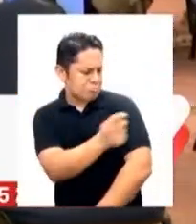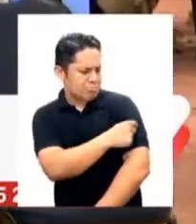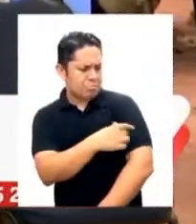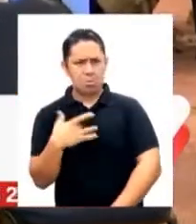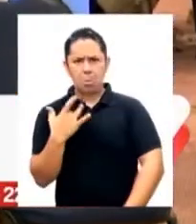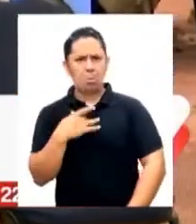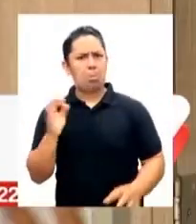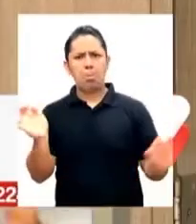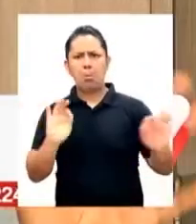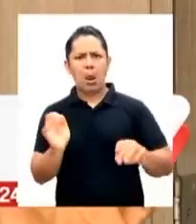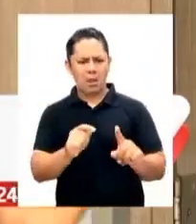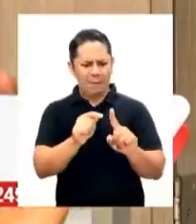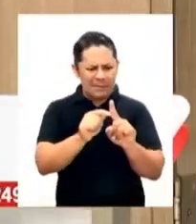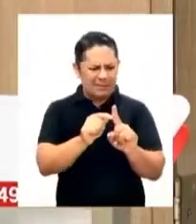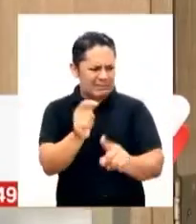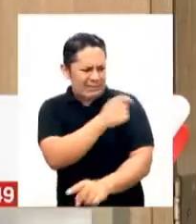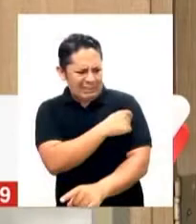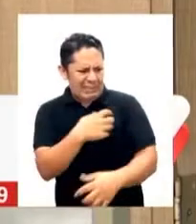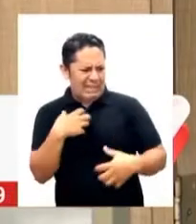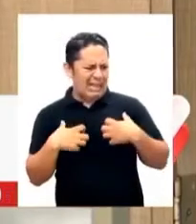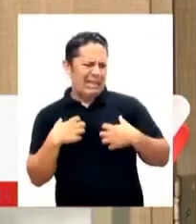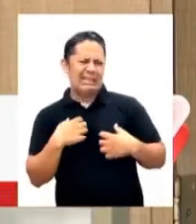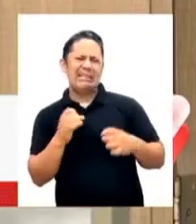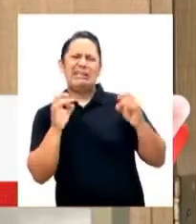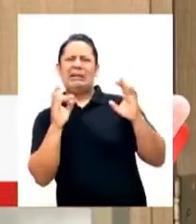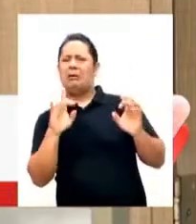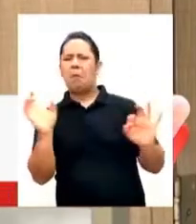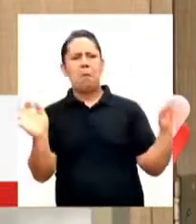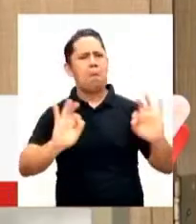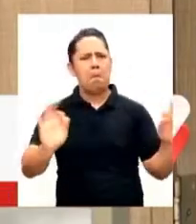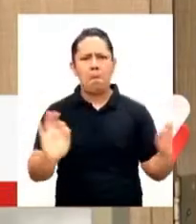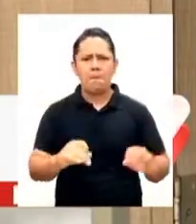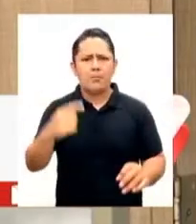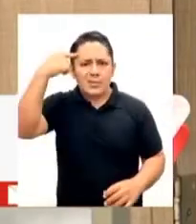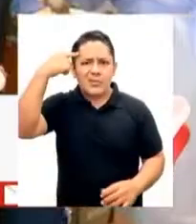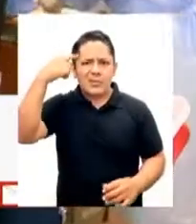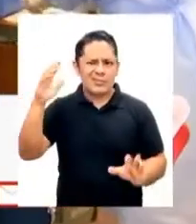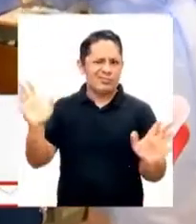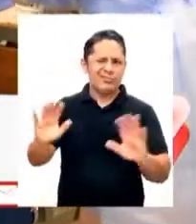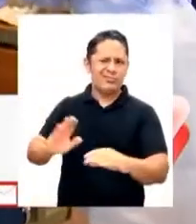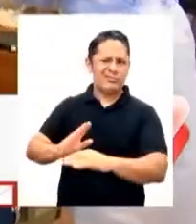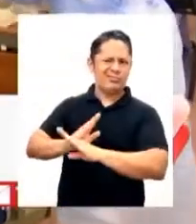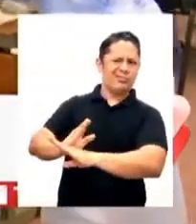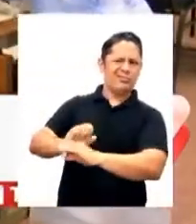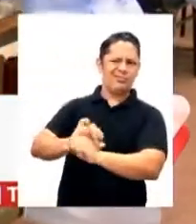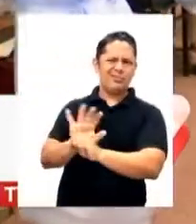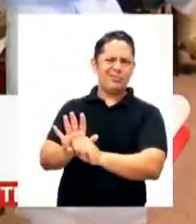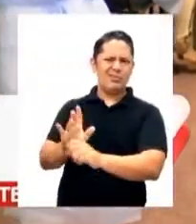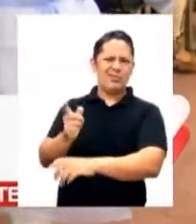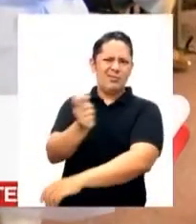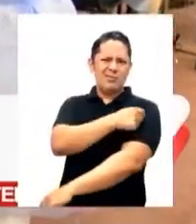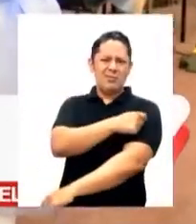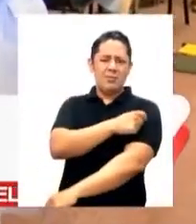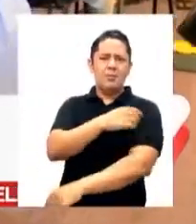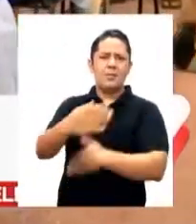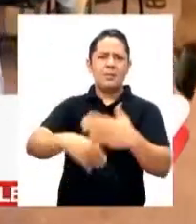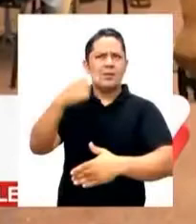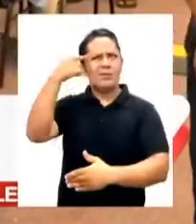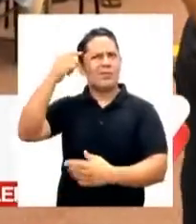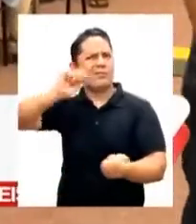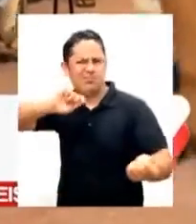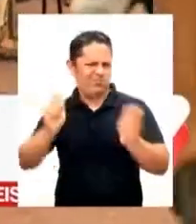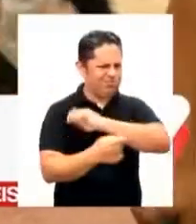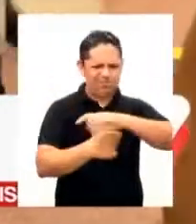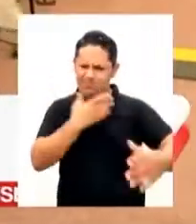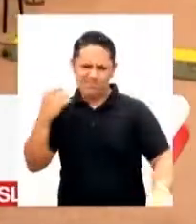pensaba que pues no venir vacunarme pero dije no bueno vamos a hacerlo porque pues nos toca a todos venir y vacunarnos la verdad